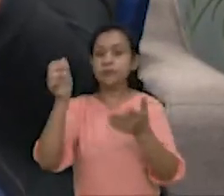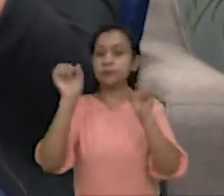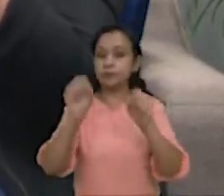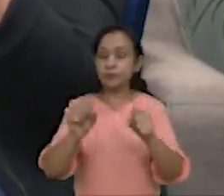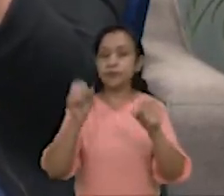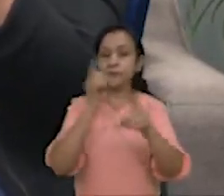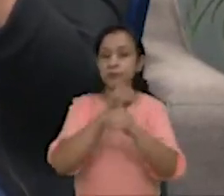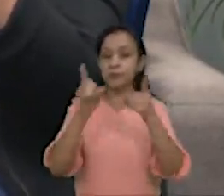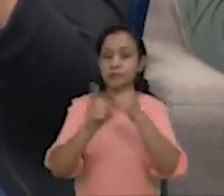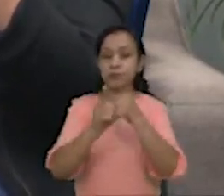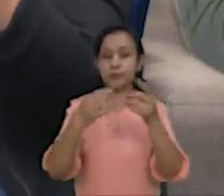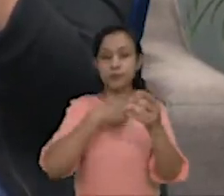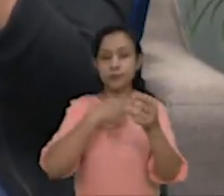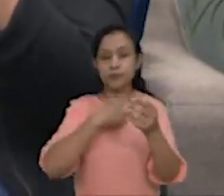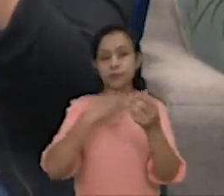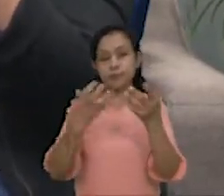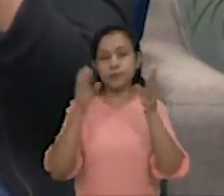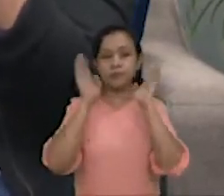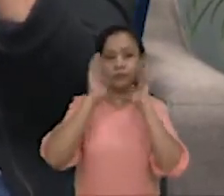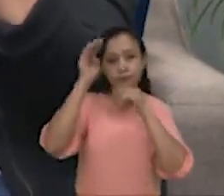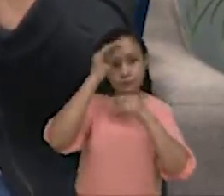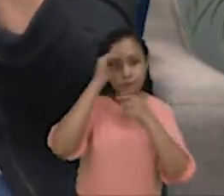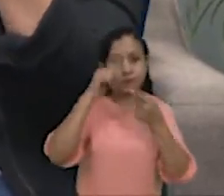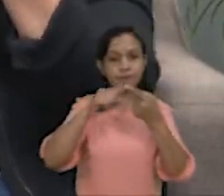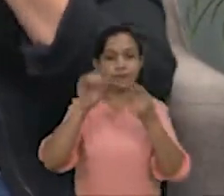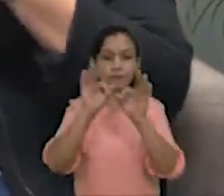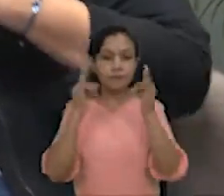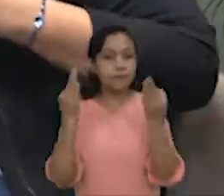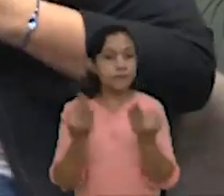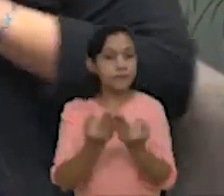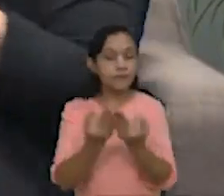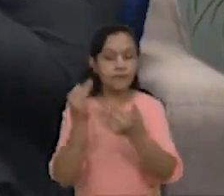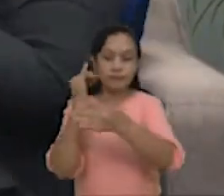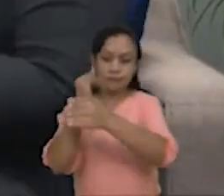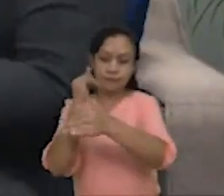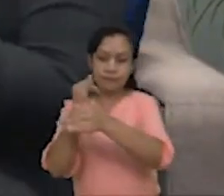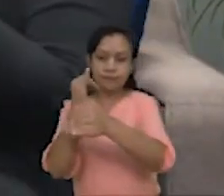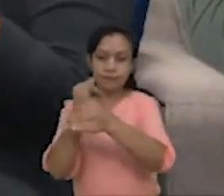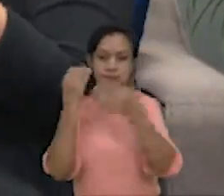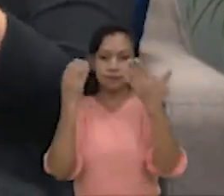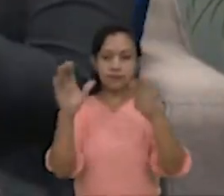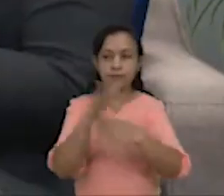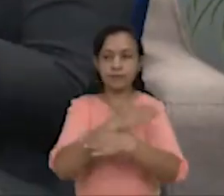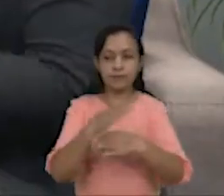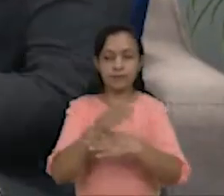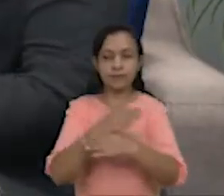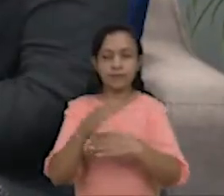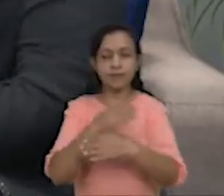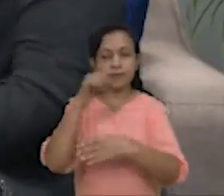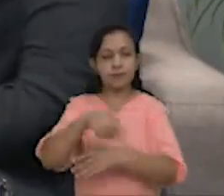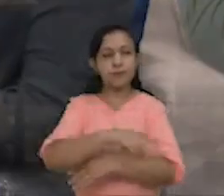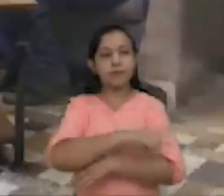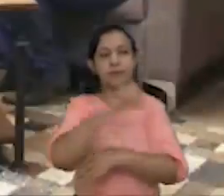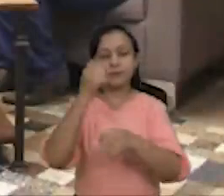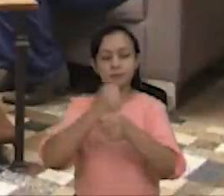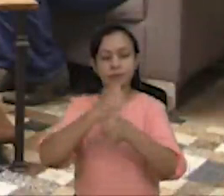que obedece a intereses a lo mejor más privados, a que crees en tu familia, que crees en tu iglesia, etcétera. Pero ese es un desafío hoy, esa es una tarea